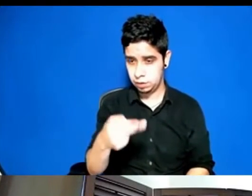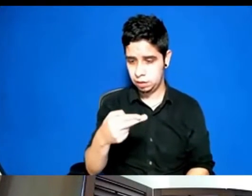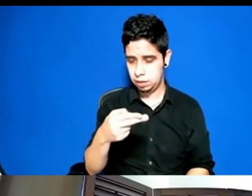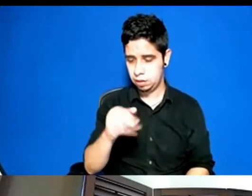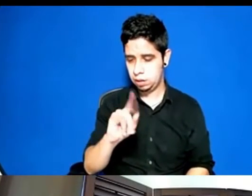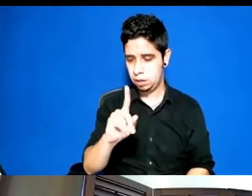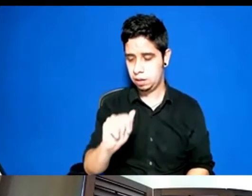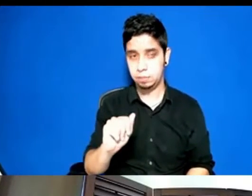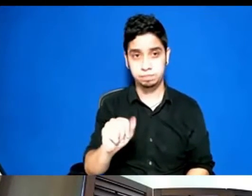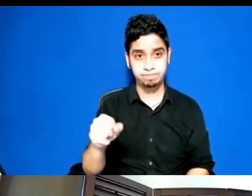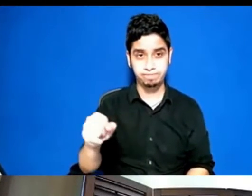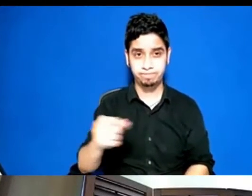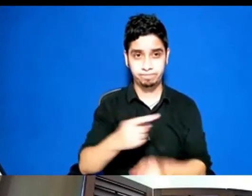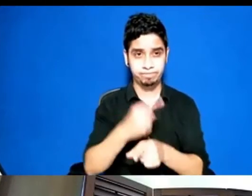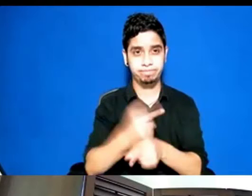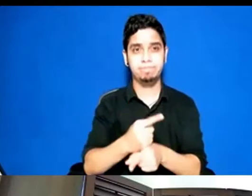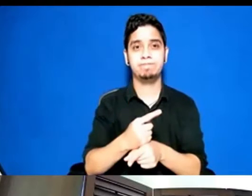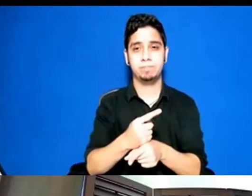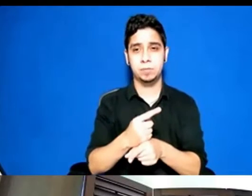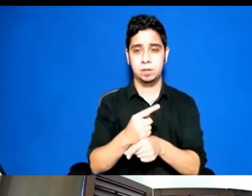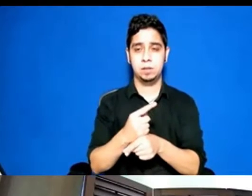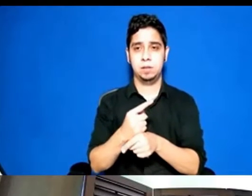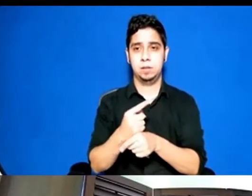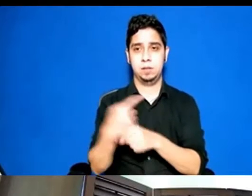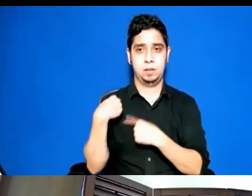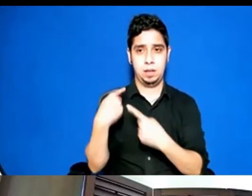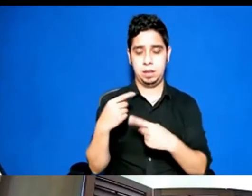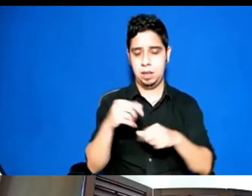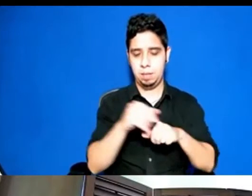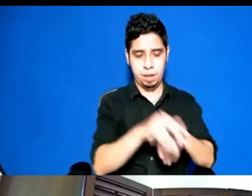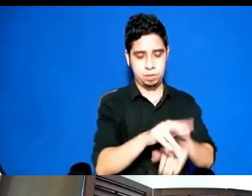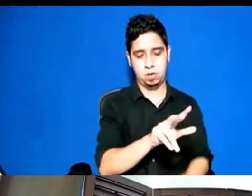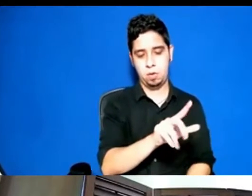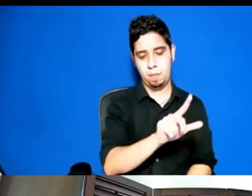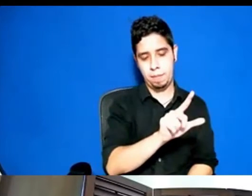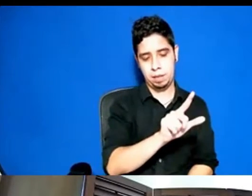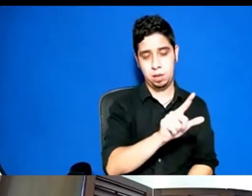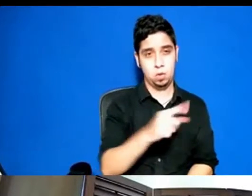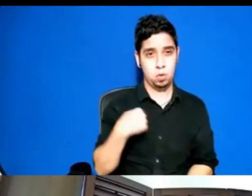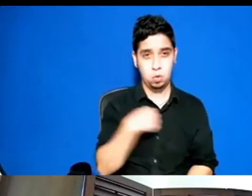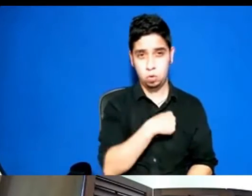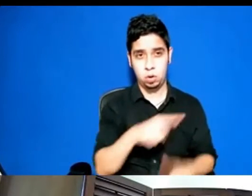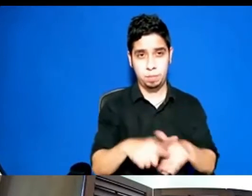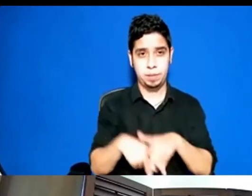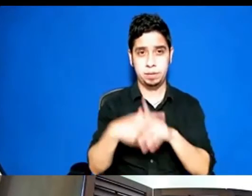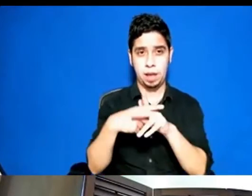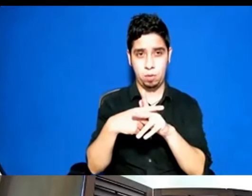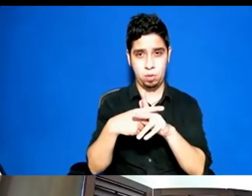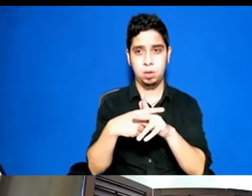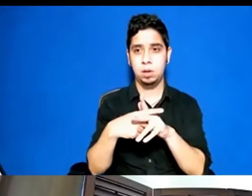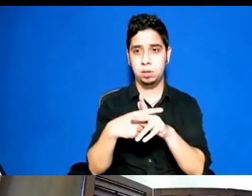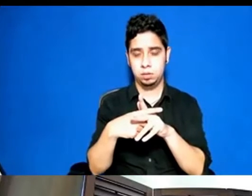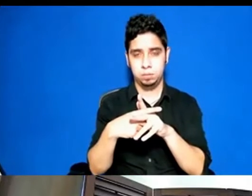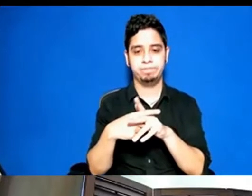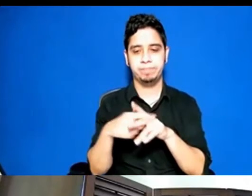Ryan. Sí, correcto, Karen. Desde marzo 21 nosotros comenzamos nuestros